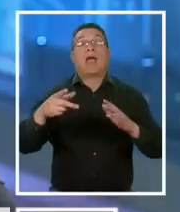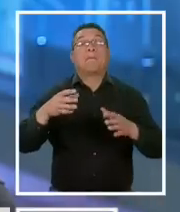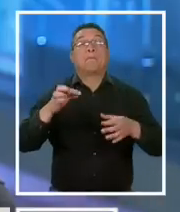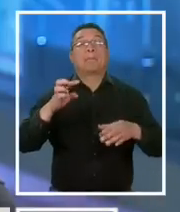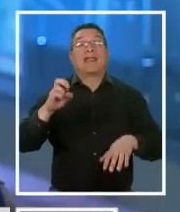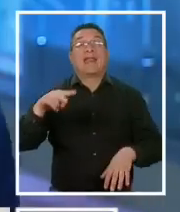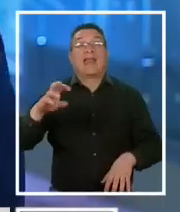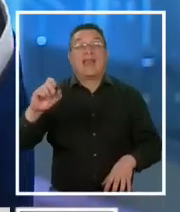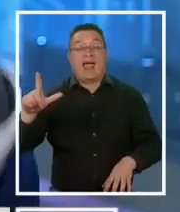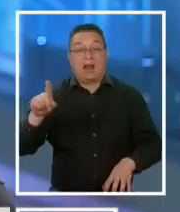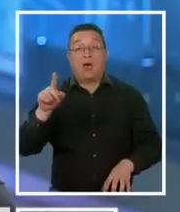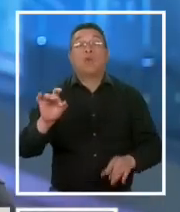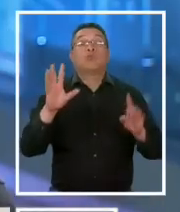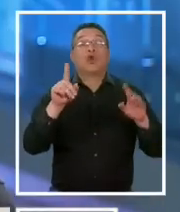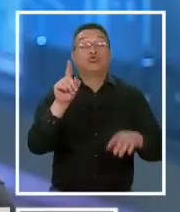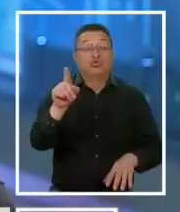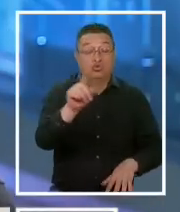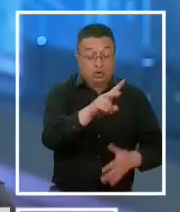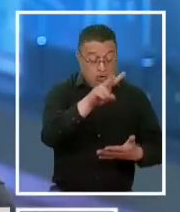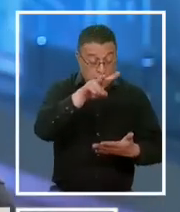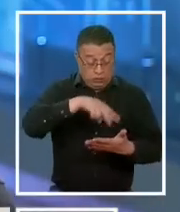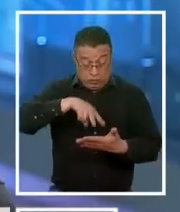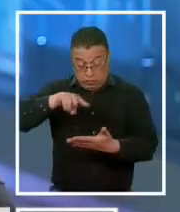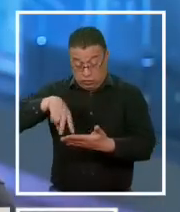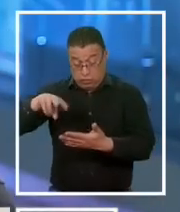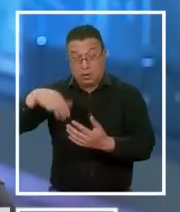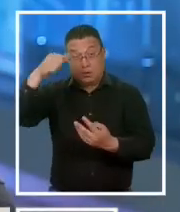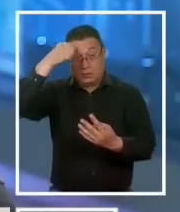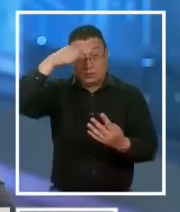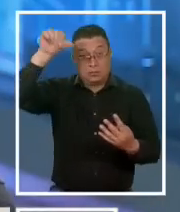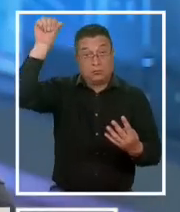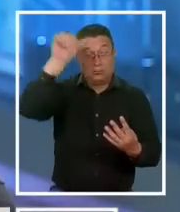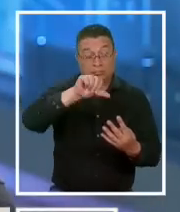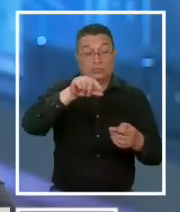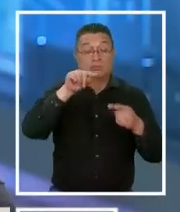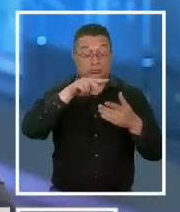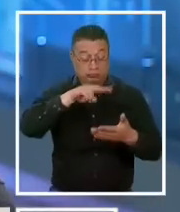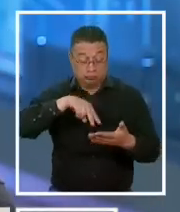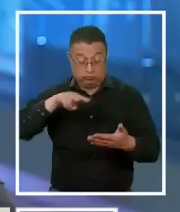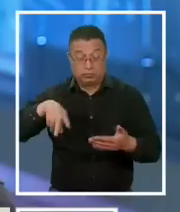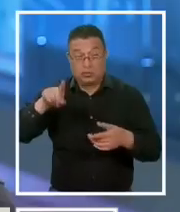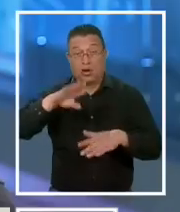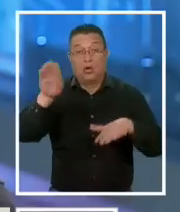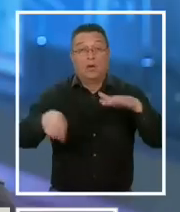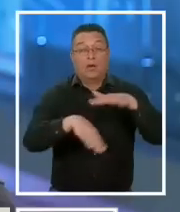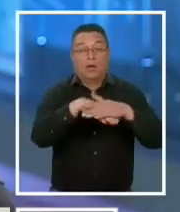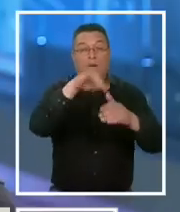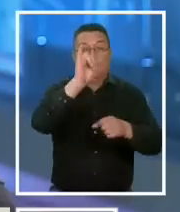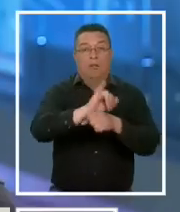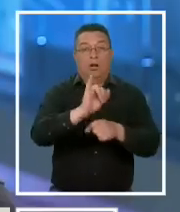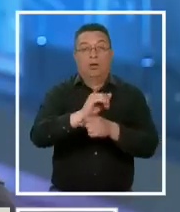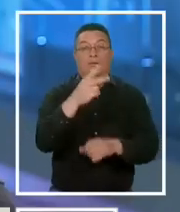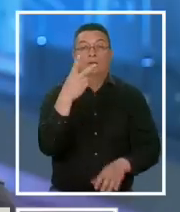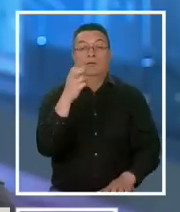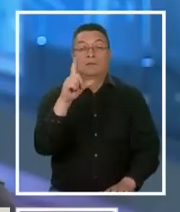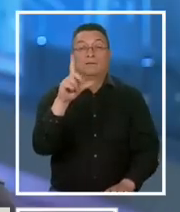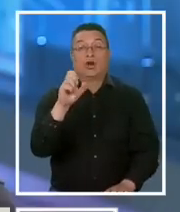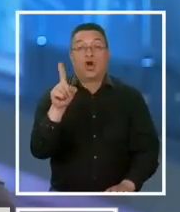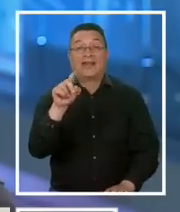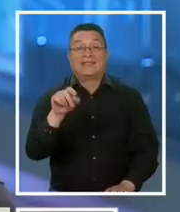hay una cuestión de distinta si uno lee la sanción que que hizo la en ese momento la superintendencia de valores y seguro se da cuenta que es una